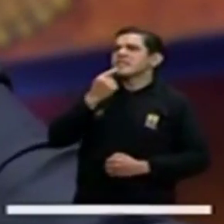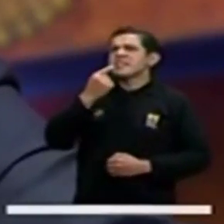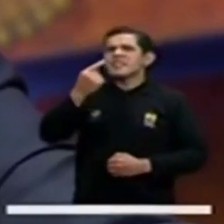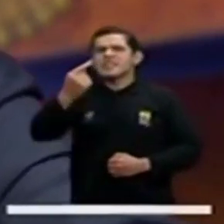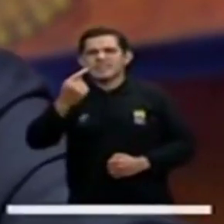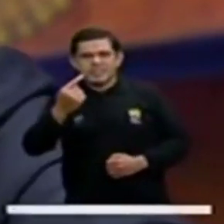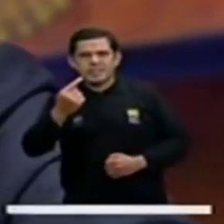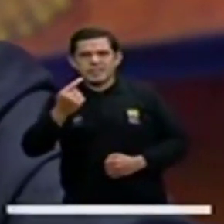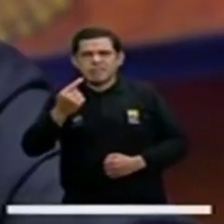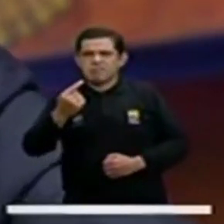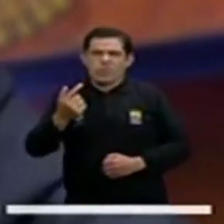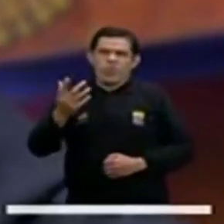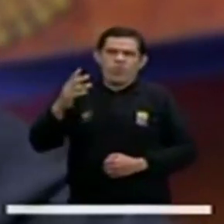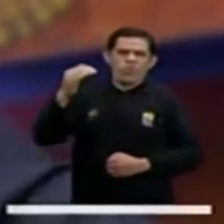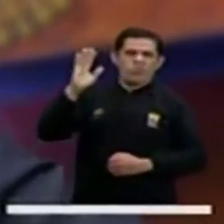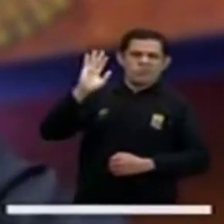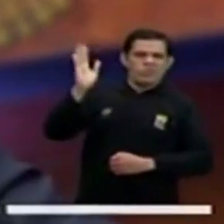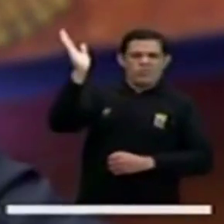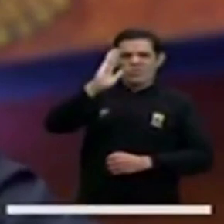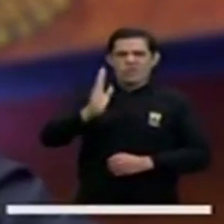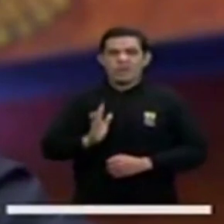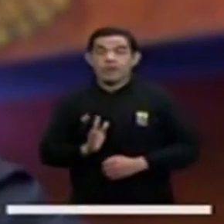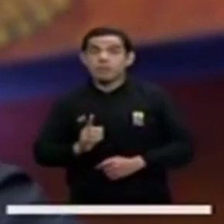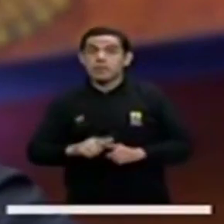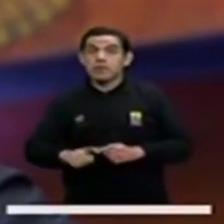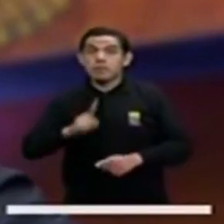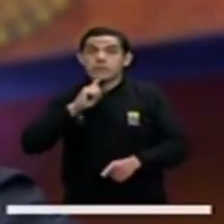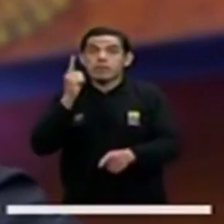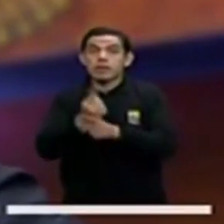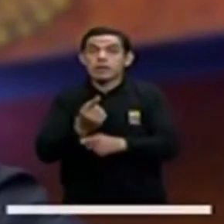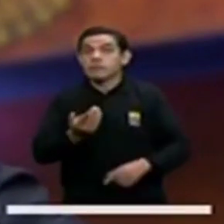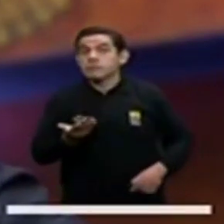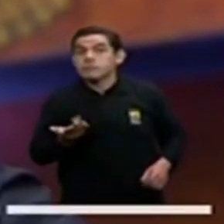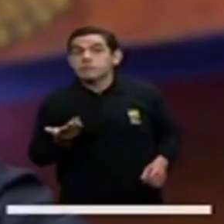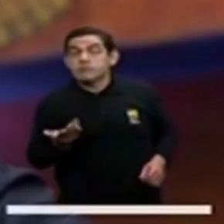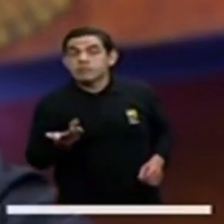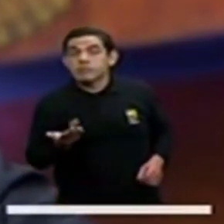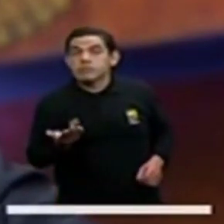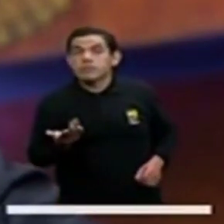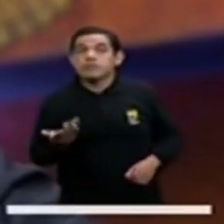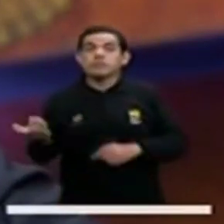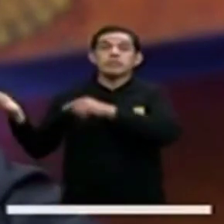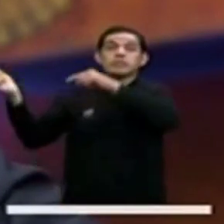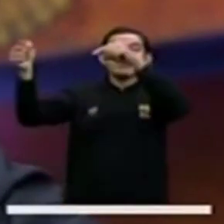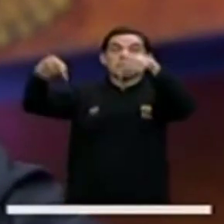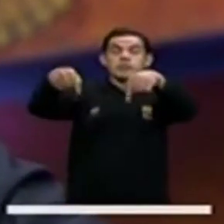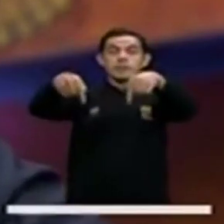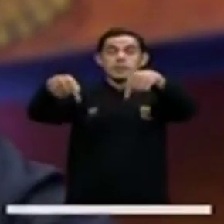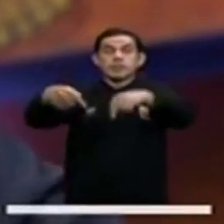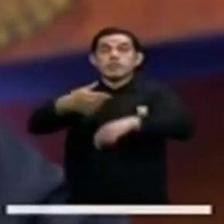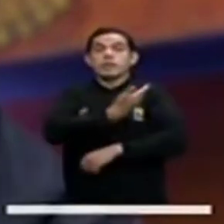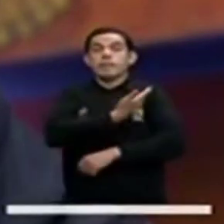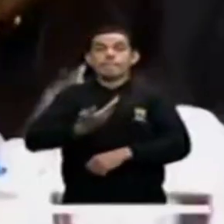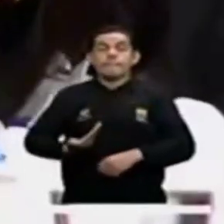mencionarlo? Sin embargo, aquí estamos los dos, señora